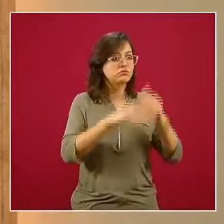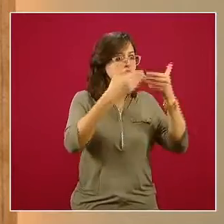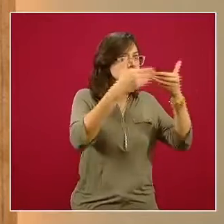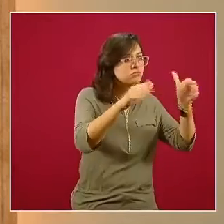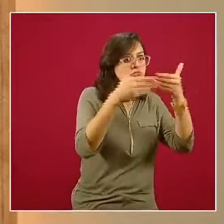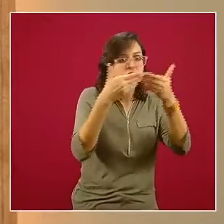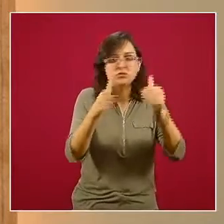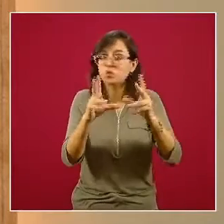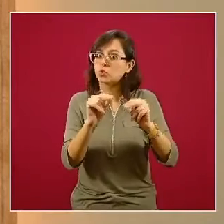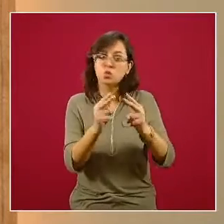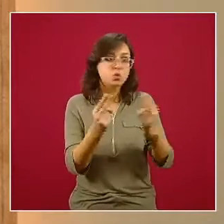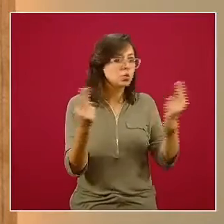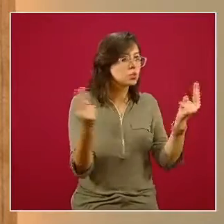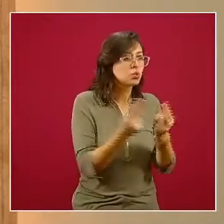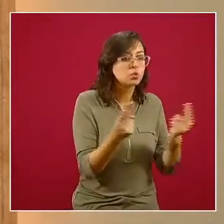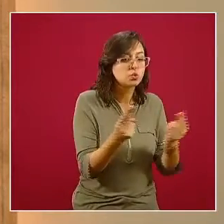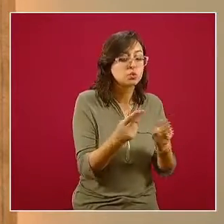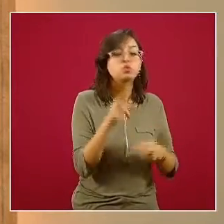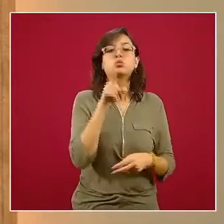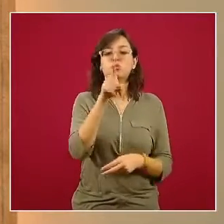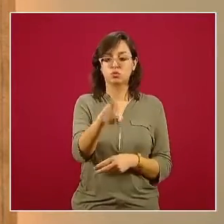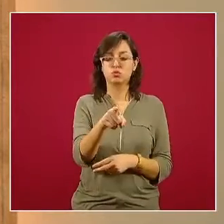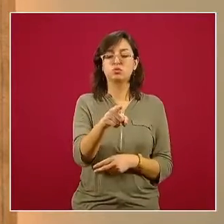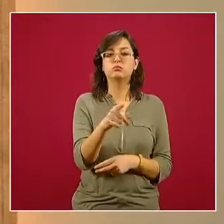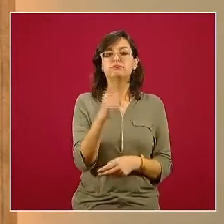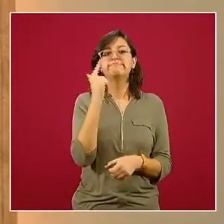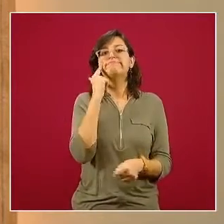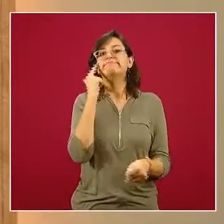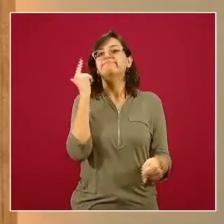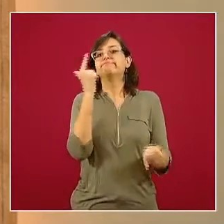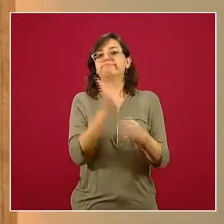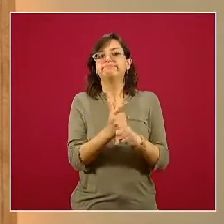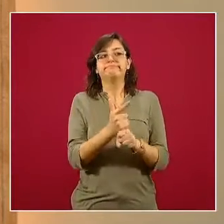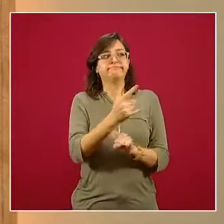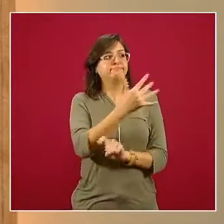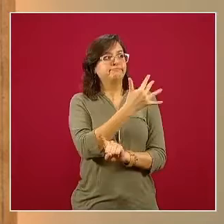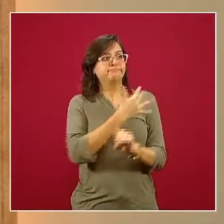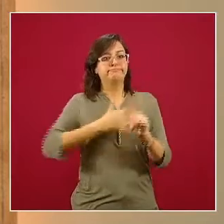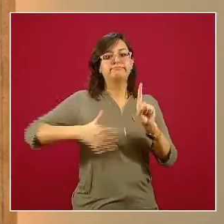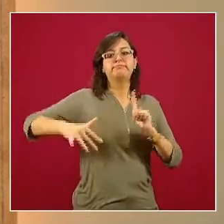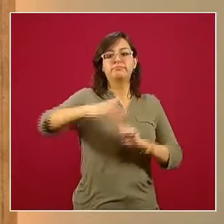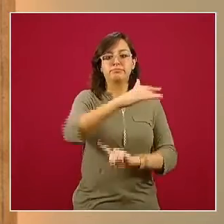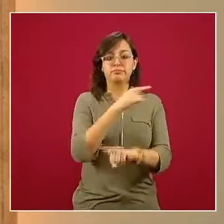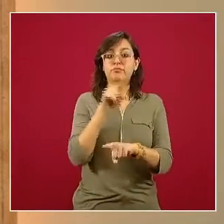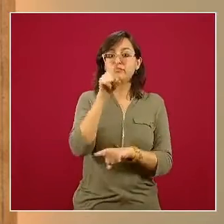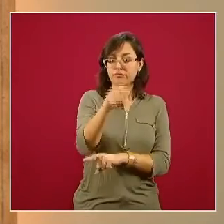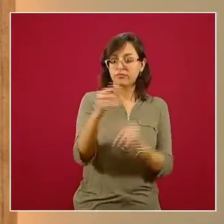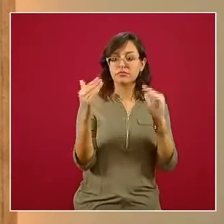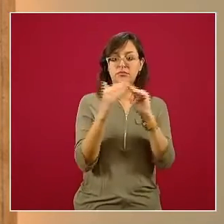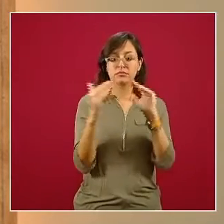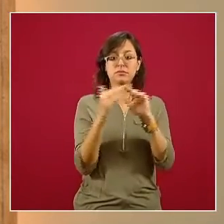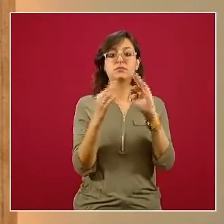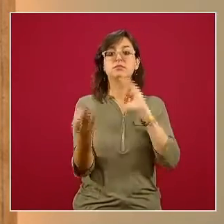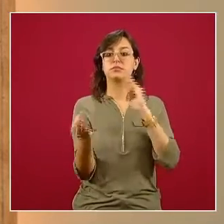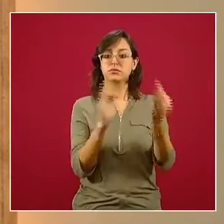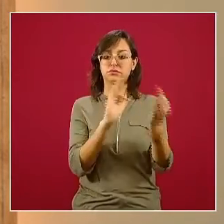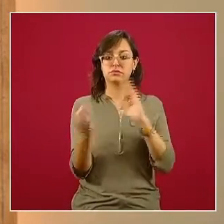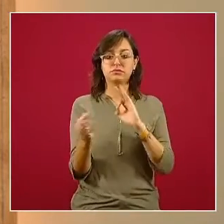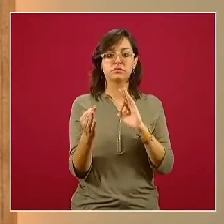son actividades esenciales, usted puede darse cuenta que en su locación, en el sitio donde usted reside,